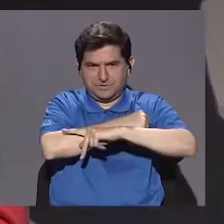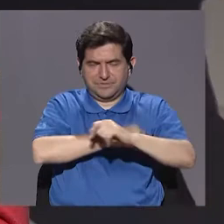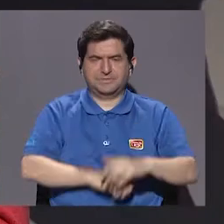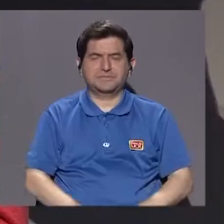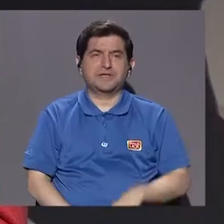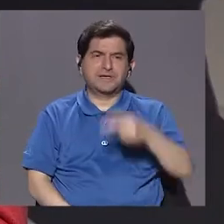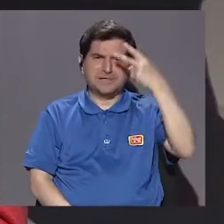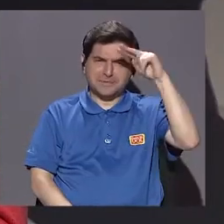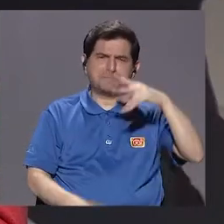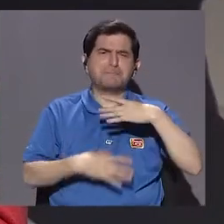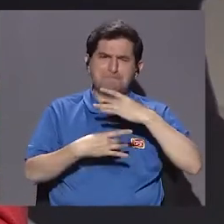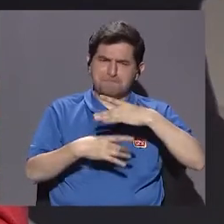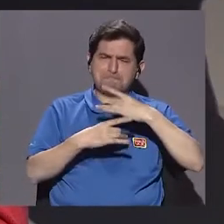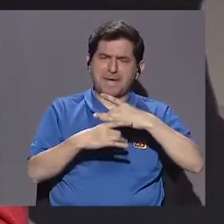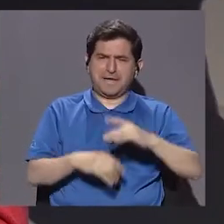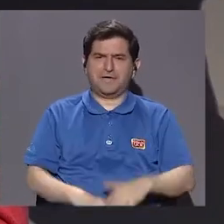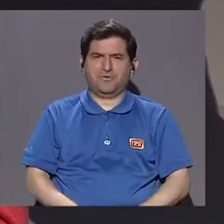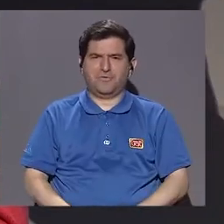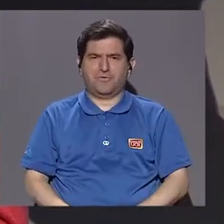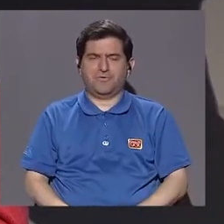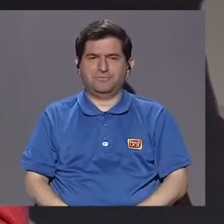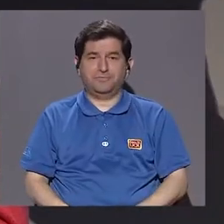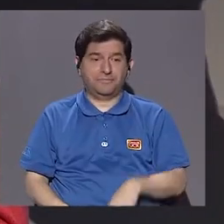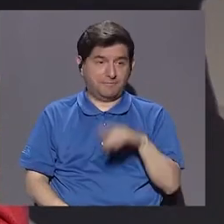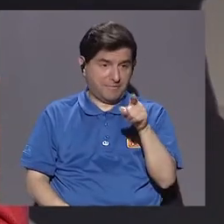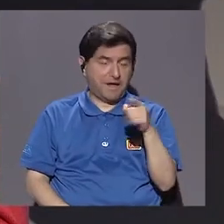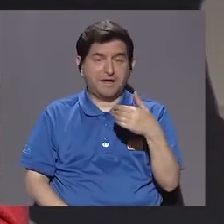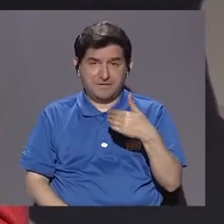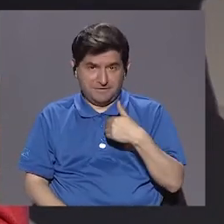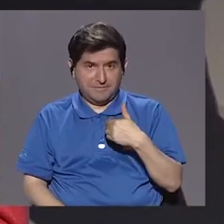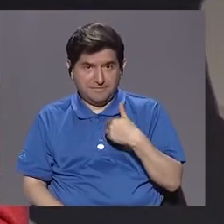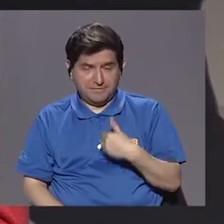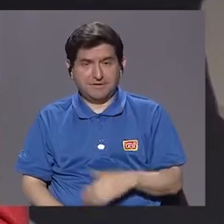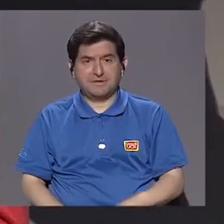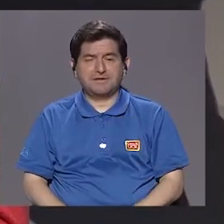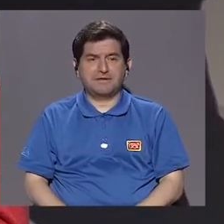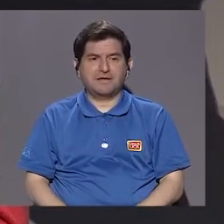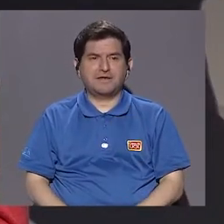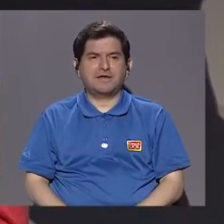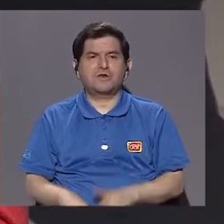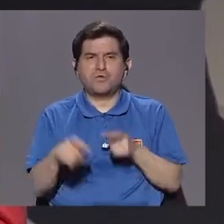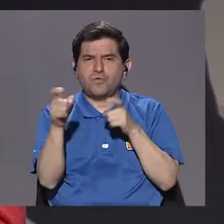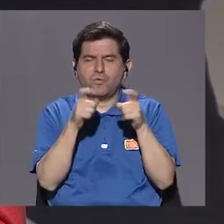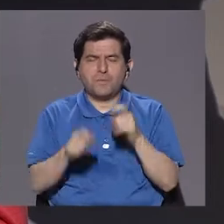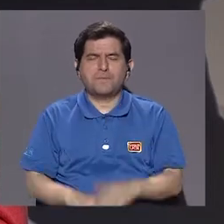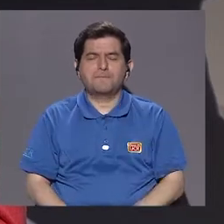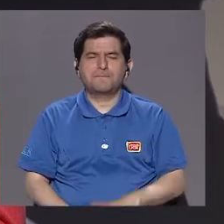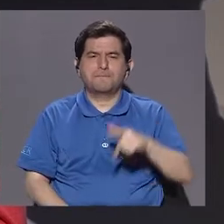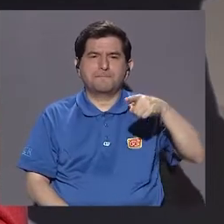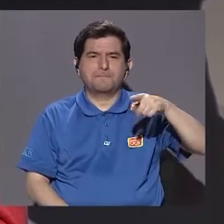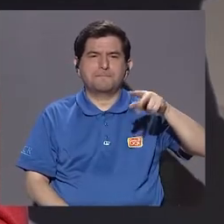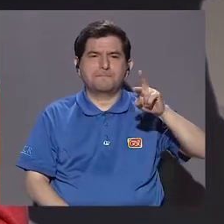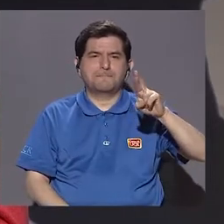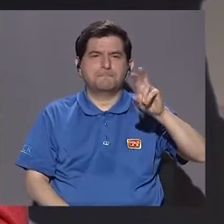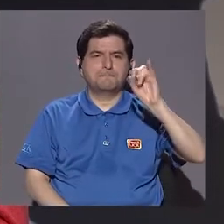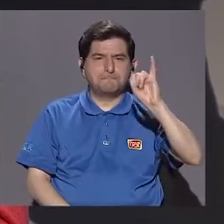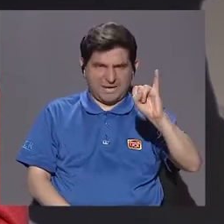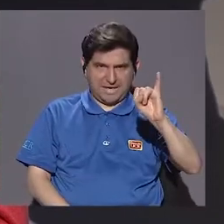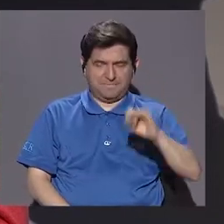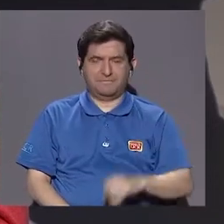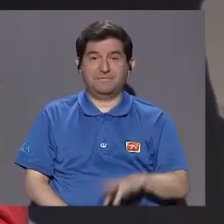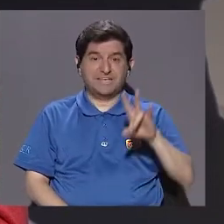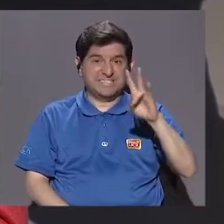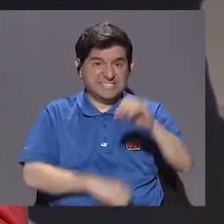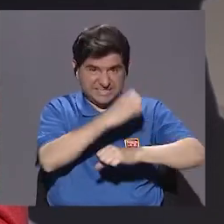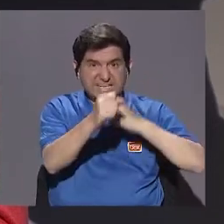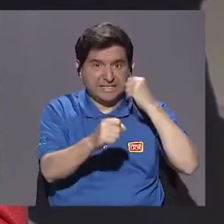méxico es muy interesante empezando por que haya habido una un dominio del partido revolucionario institucional 70